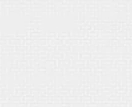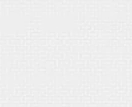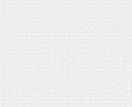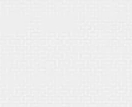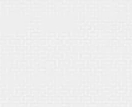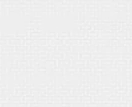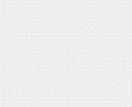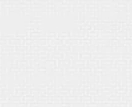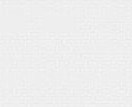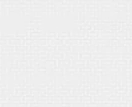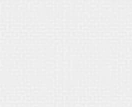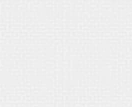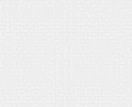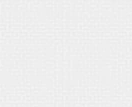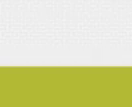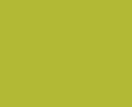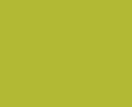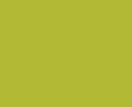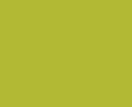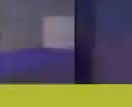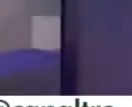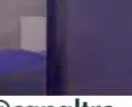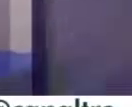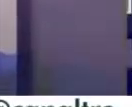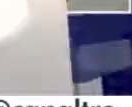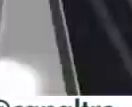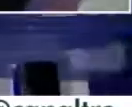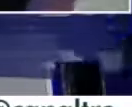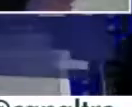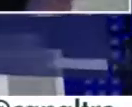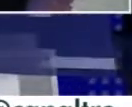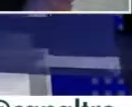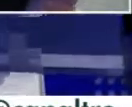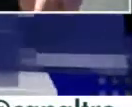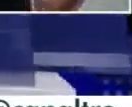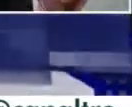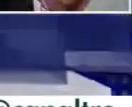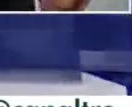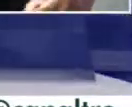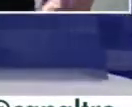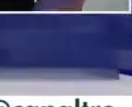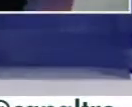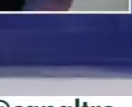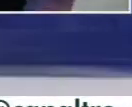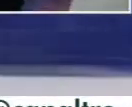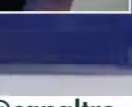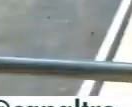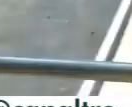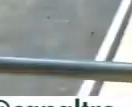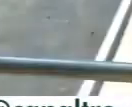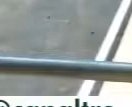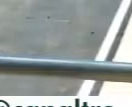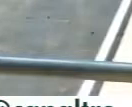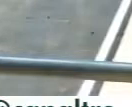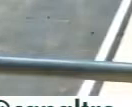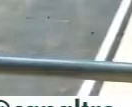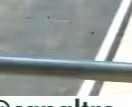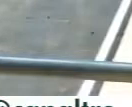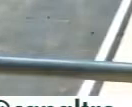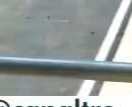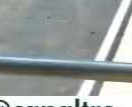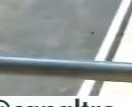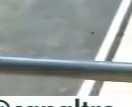canal 2 tocón según el gremio de taxistas se han visto varias motocicletas con placas